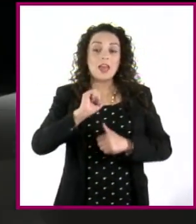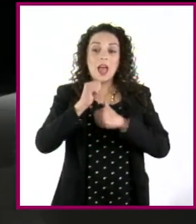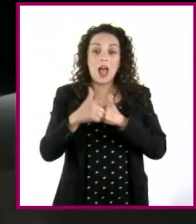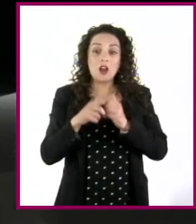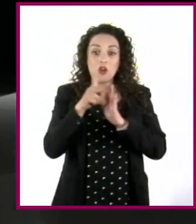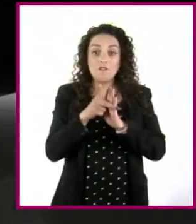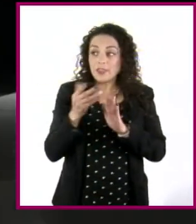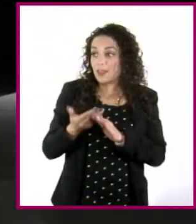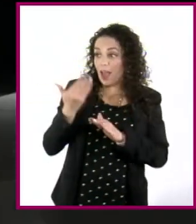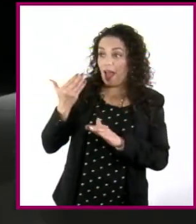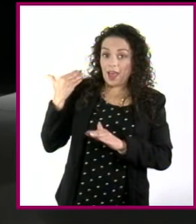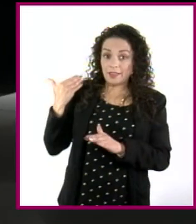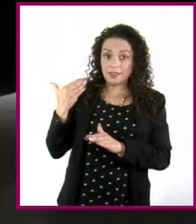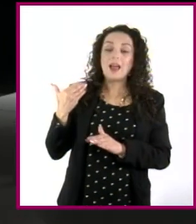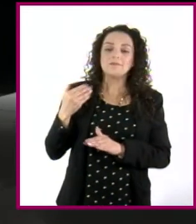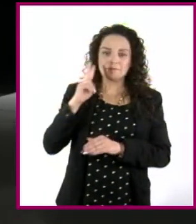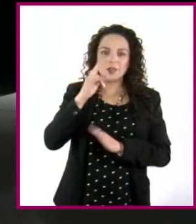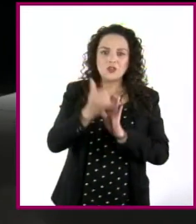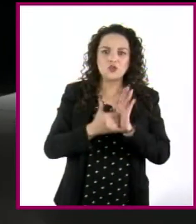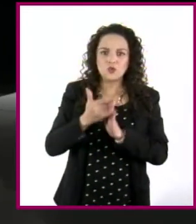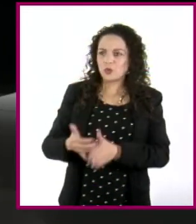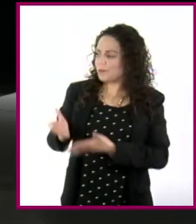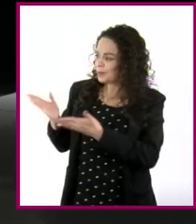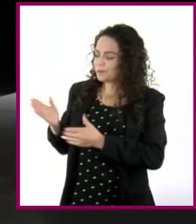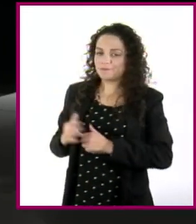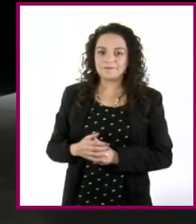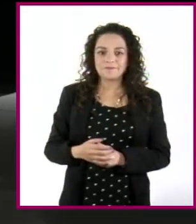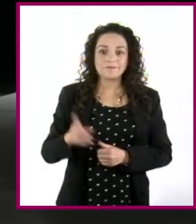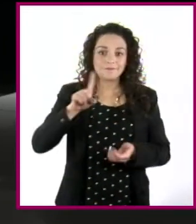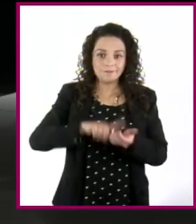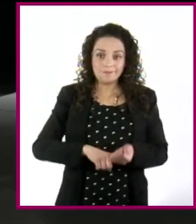previo, búscanos en YouTube. Esto fue